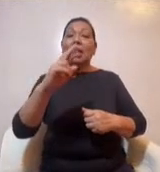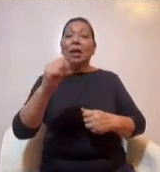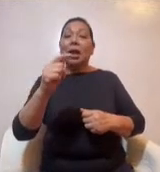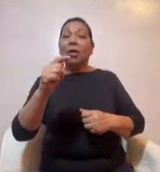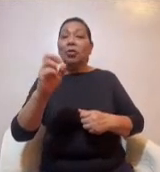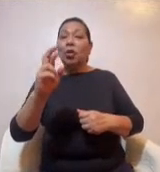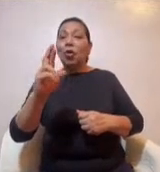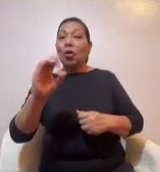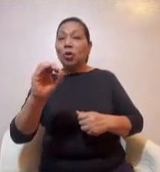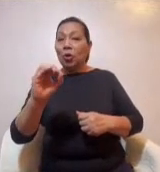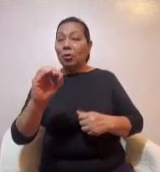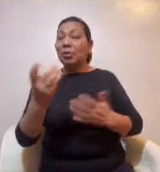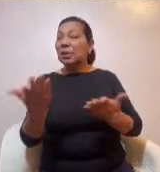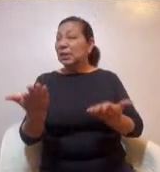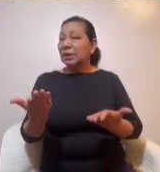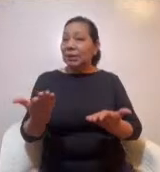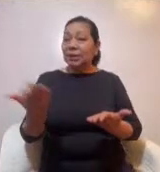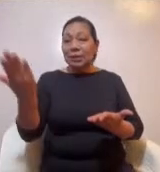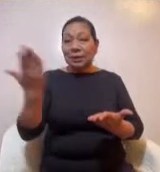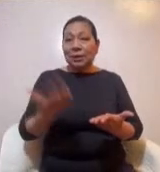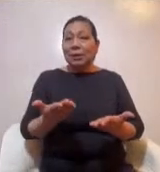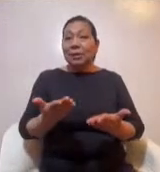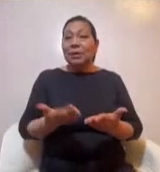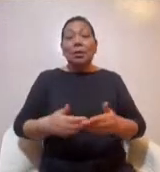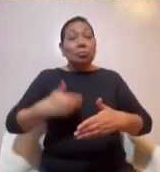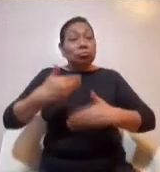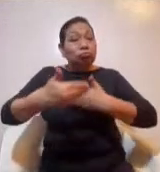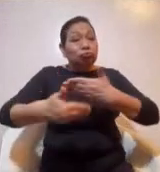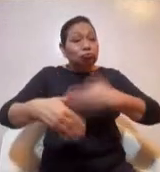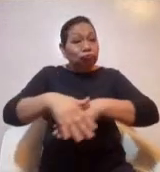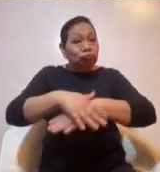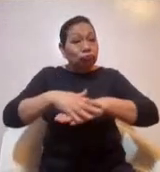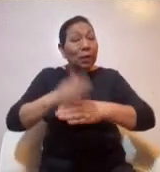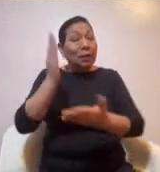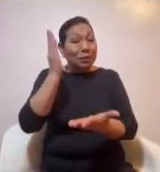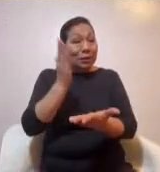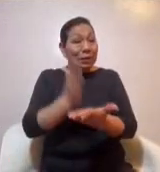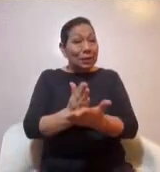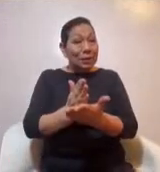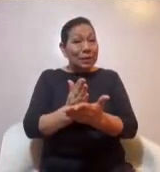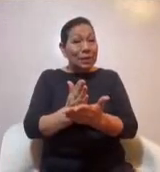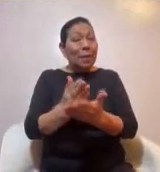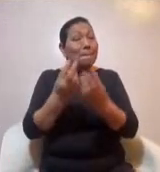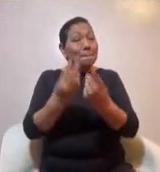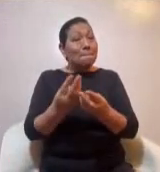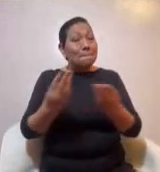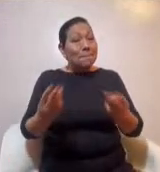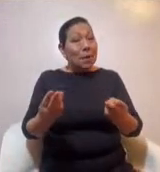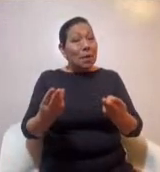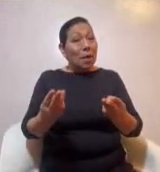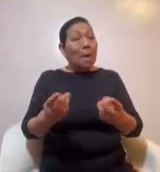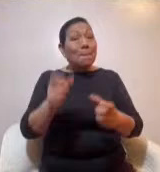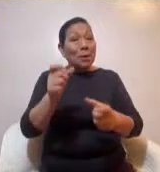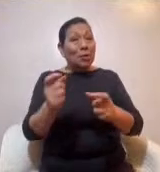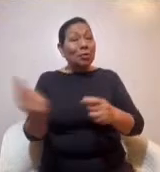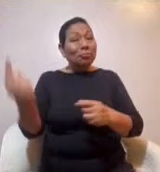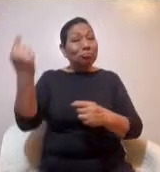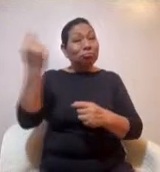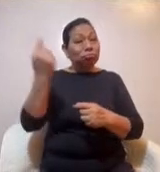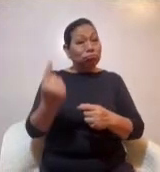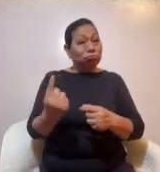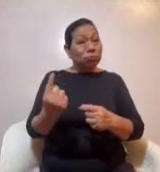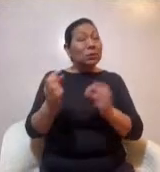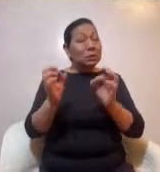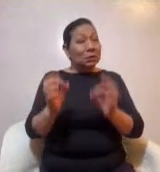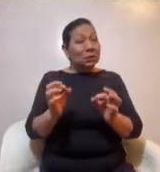Tribunal Constitucional pone de relieve que los procedimientos sancionadores en materia de